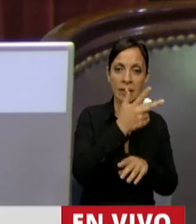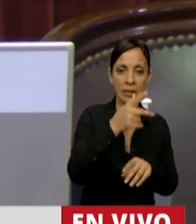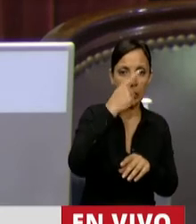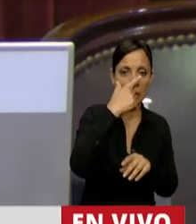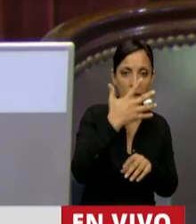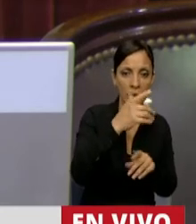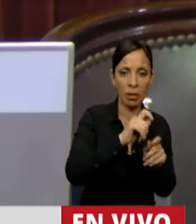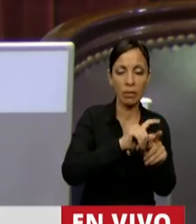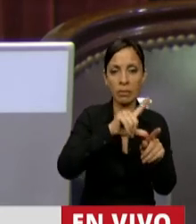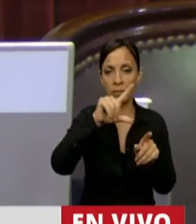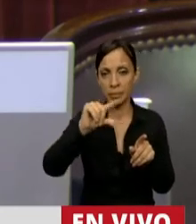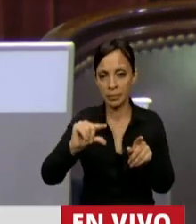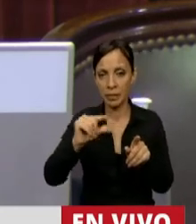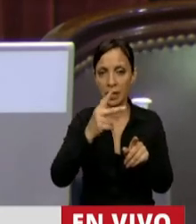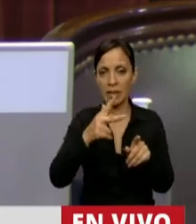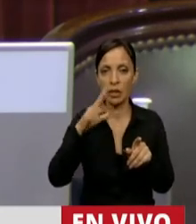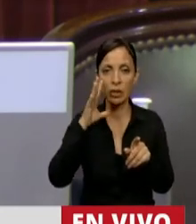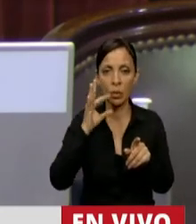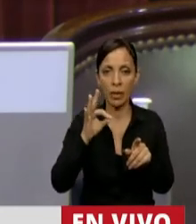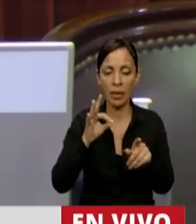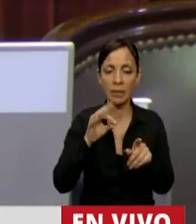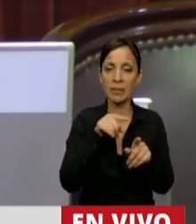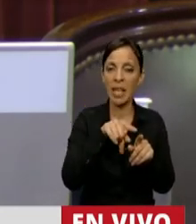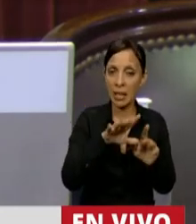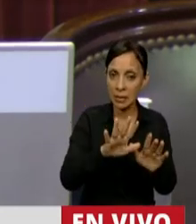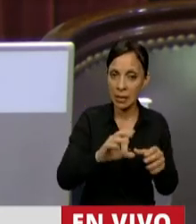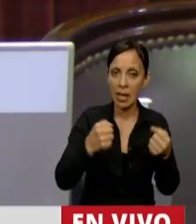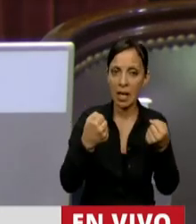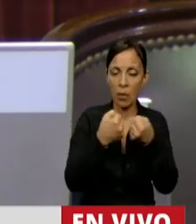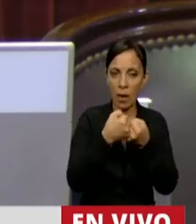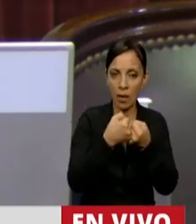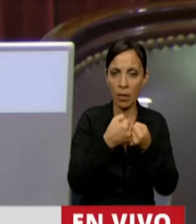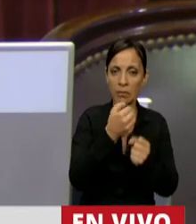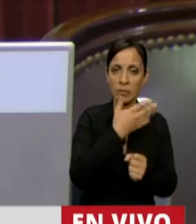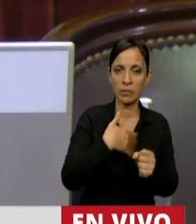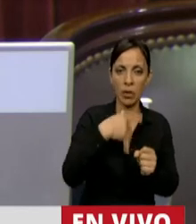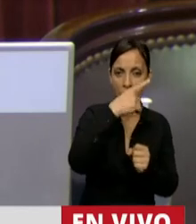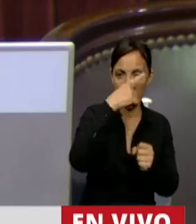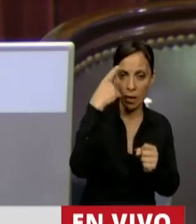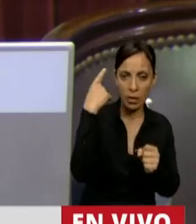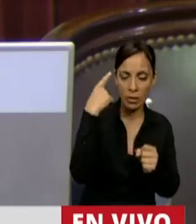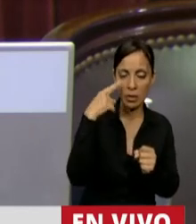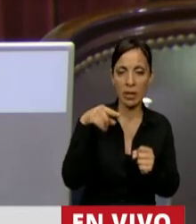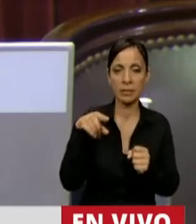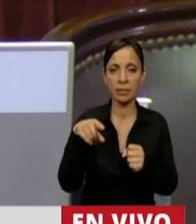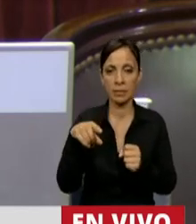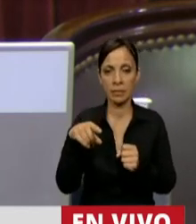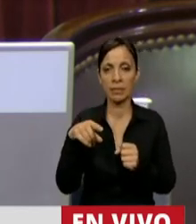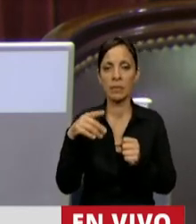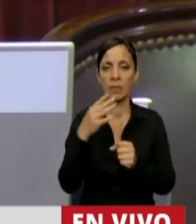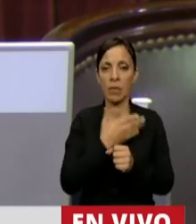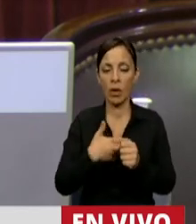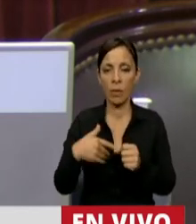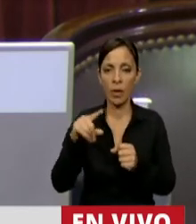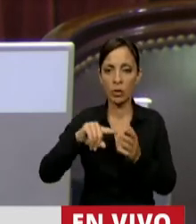al 350. Ese es el acuerdo que se hizo entre el gobierno central, la ciudad autónoma